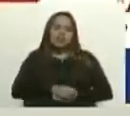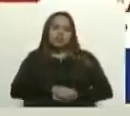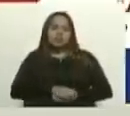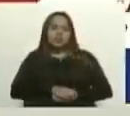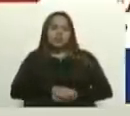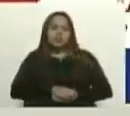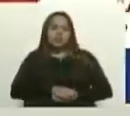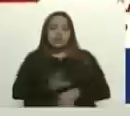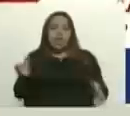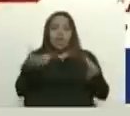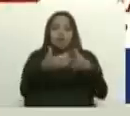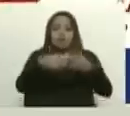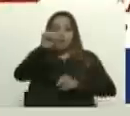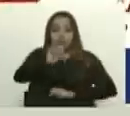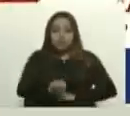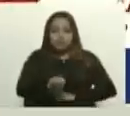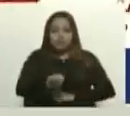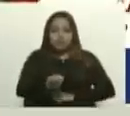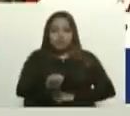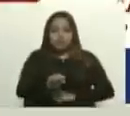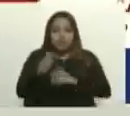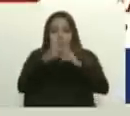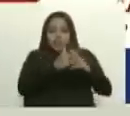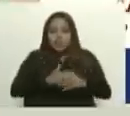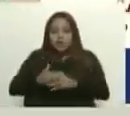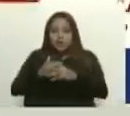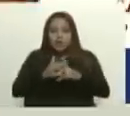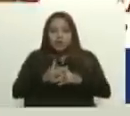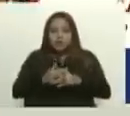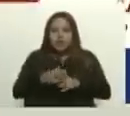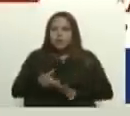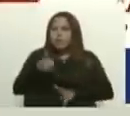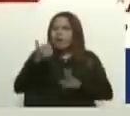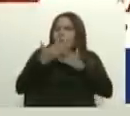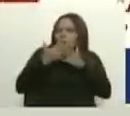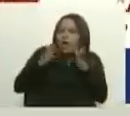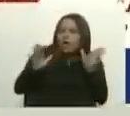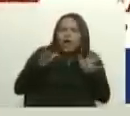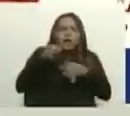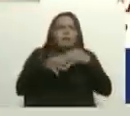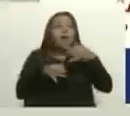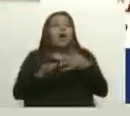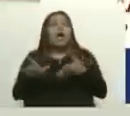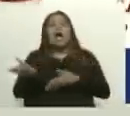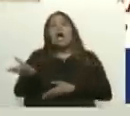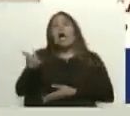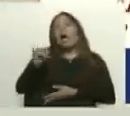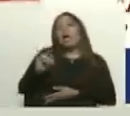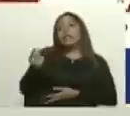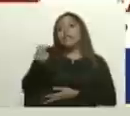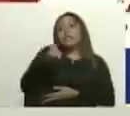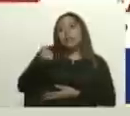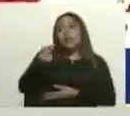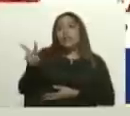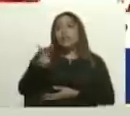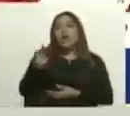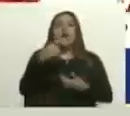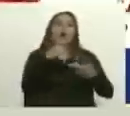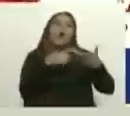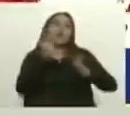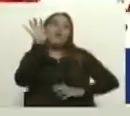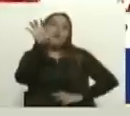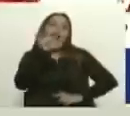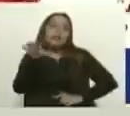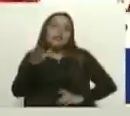del Comando Sur. Ella fue un poquito más amplia, habló de las riquezas no solo de Venezuela sino de otros países.